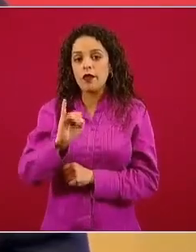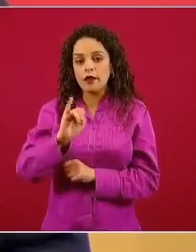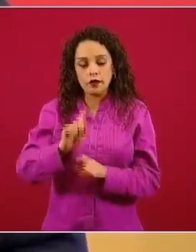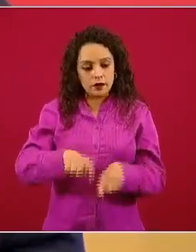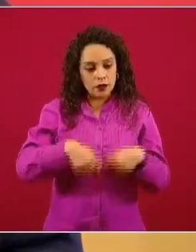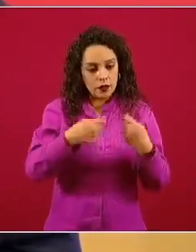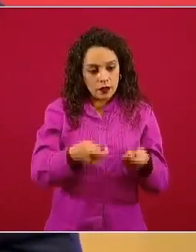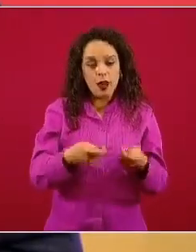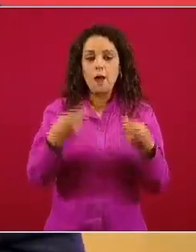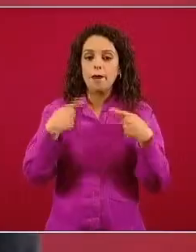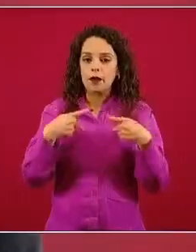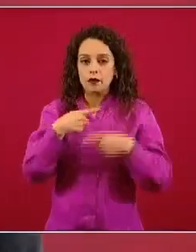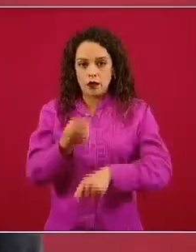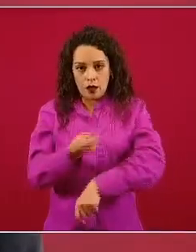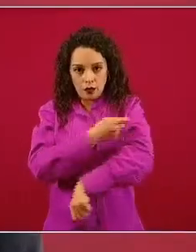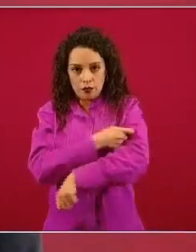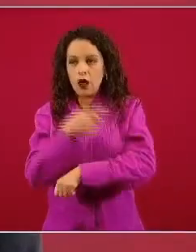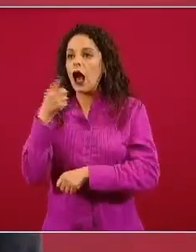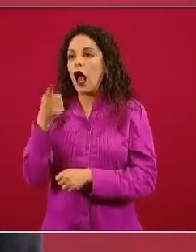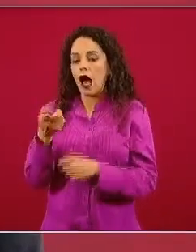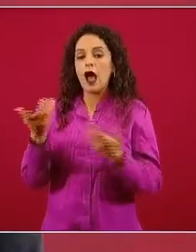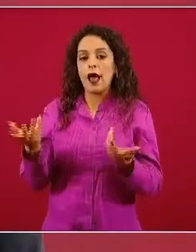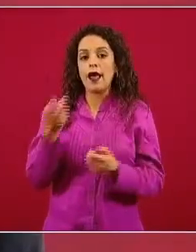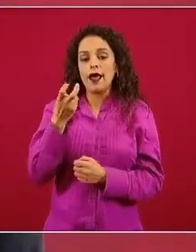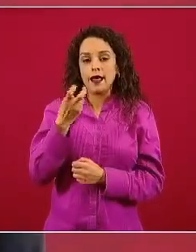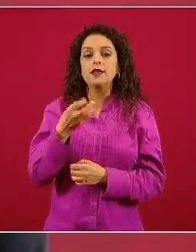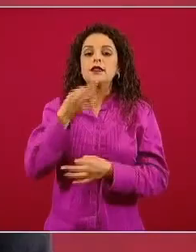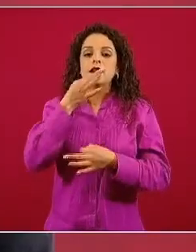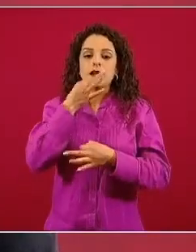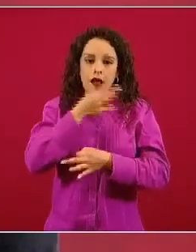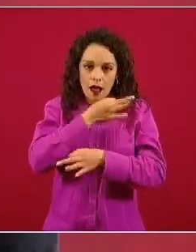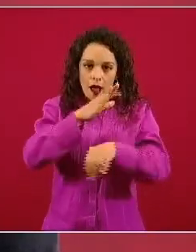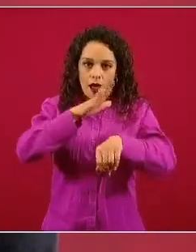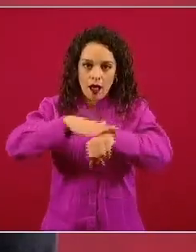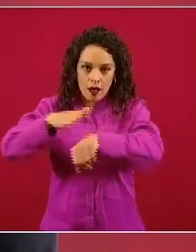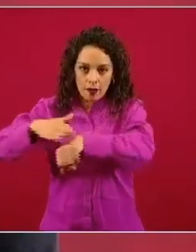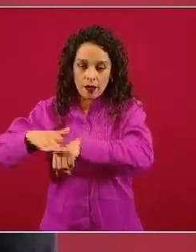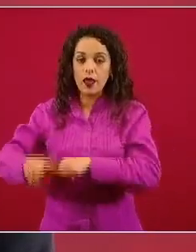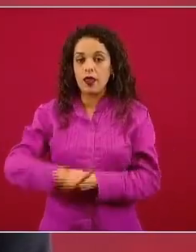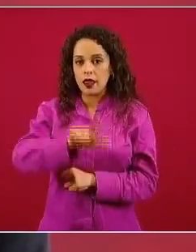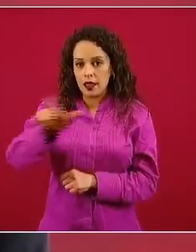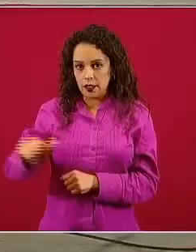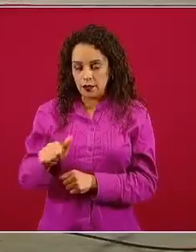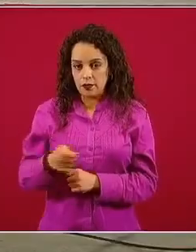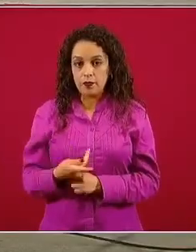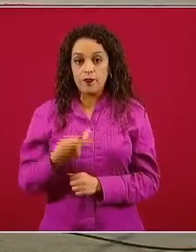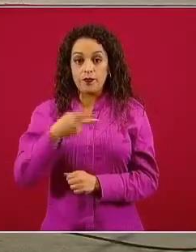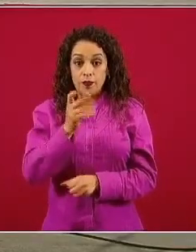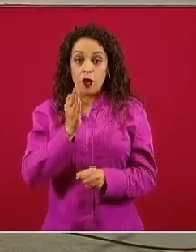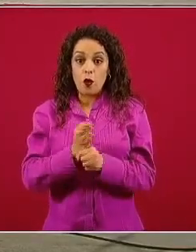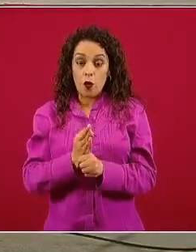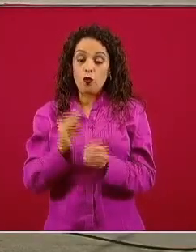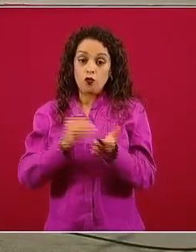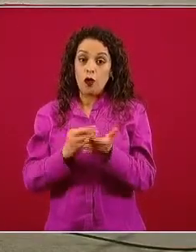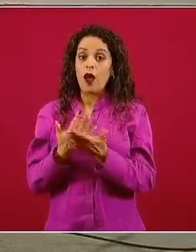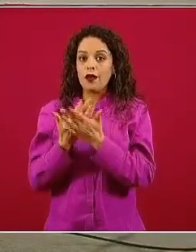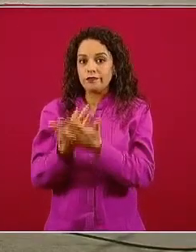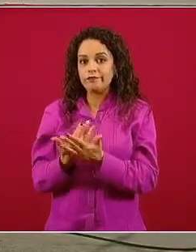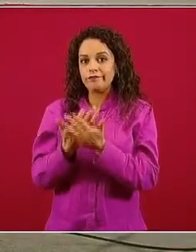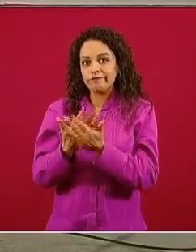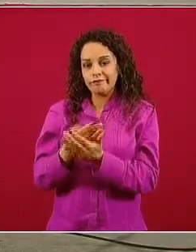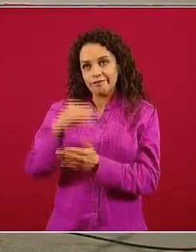y entonces esto lógicamente se va a comunicar. Si bien es cierto, hay una expectativa que en su momento